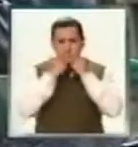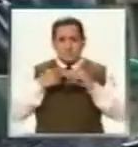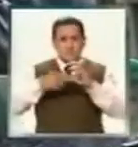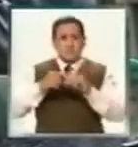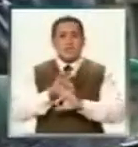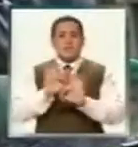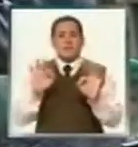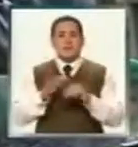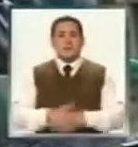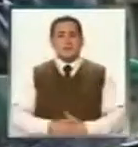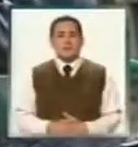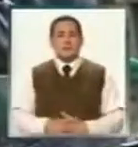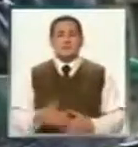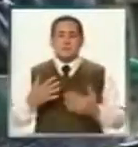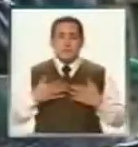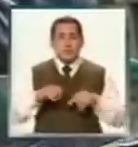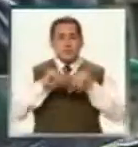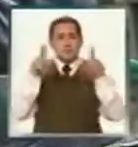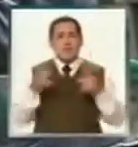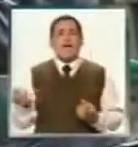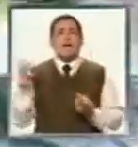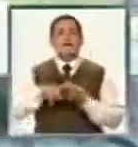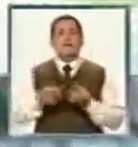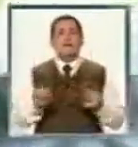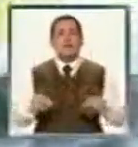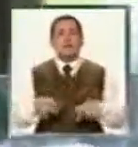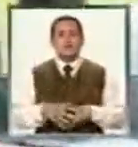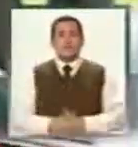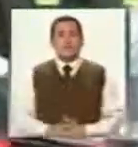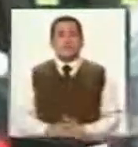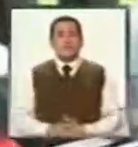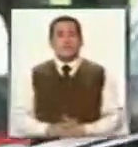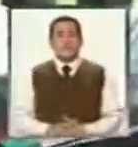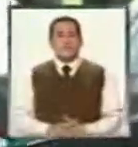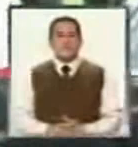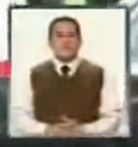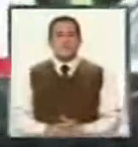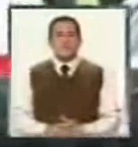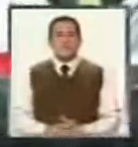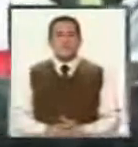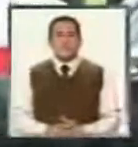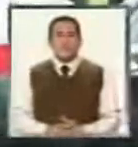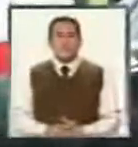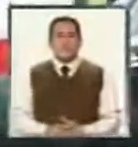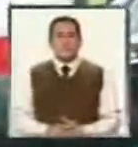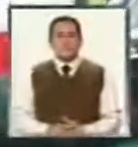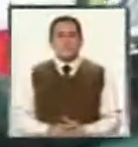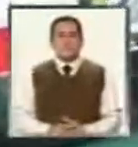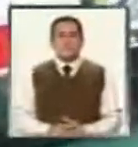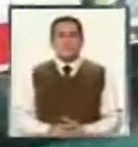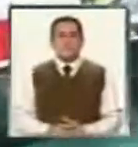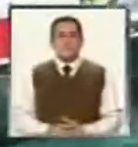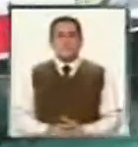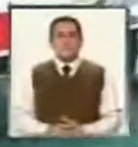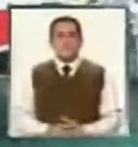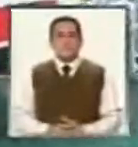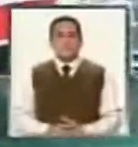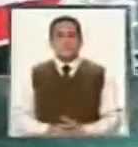más. Mi pregunta es, ¿hasta cuándo? ¡Teniente! ¡Obregón! ¡Ángel Roberto!